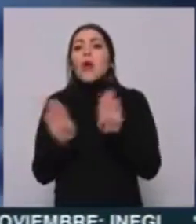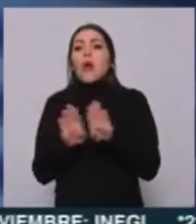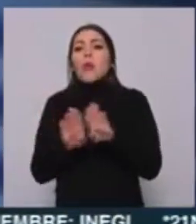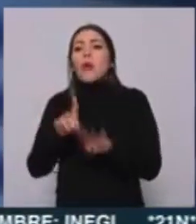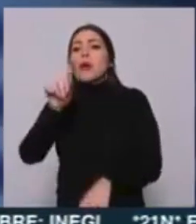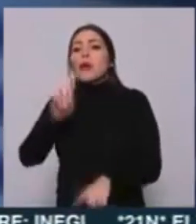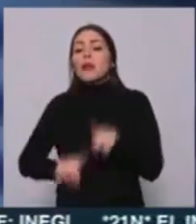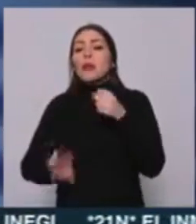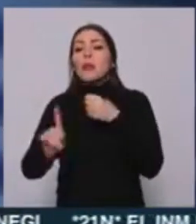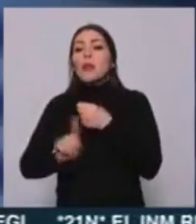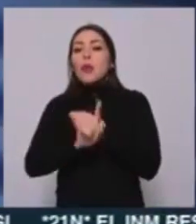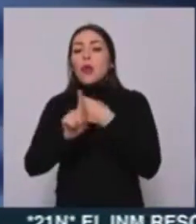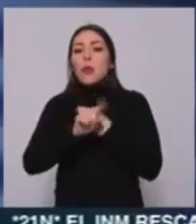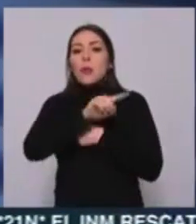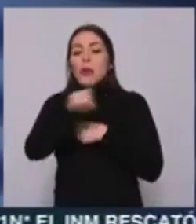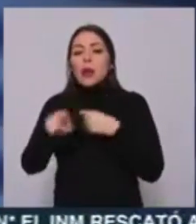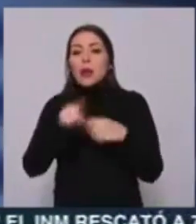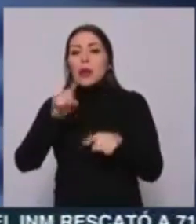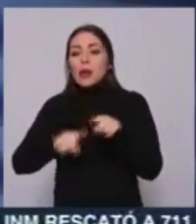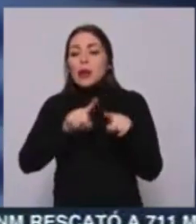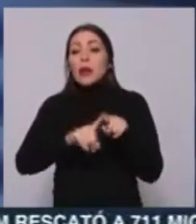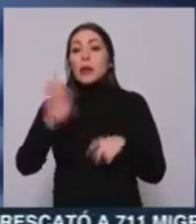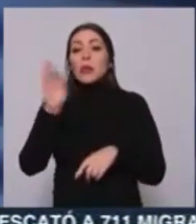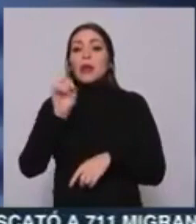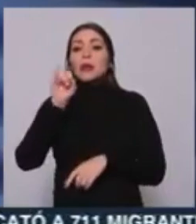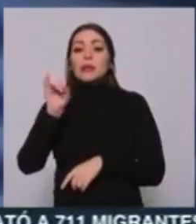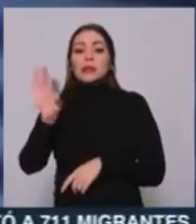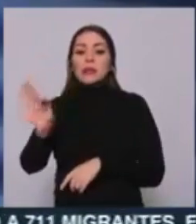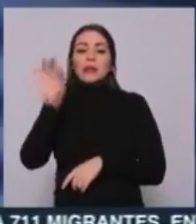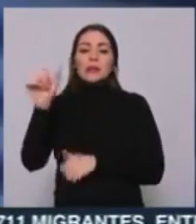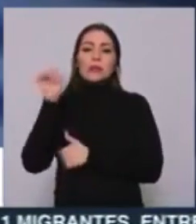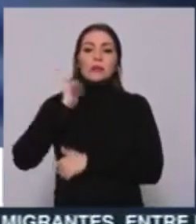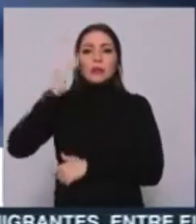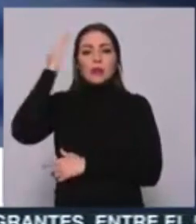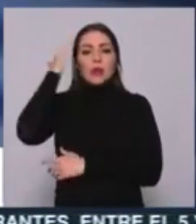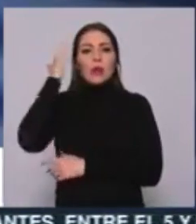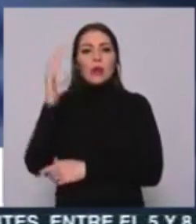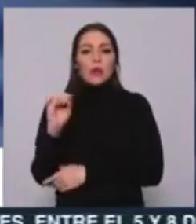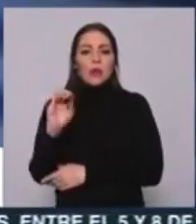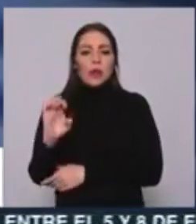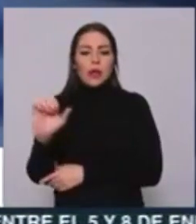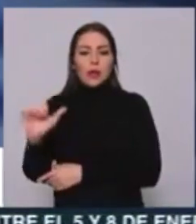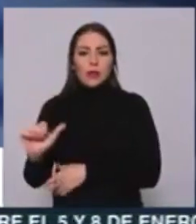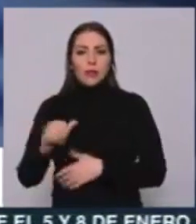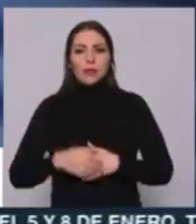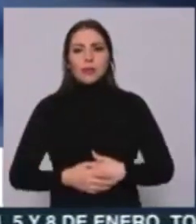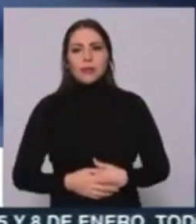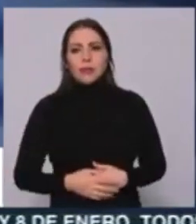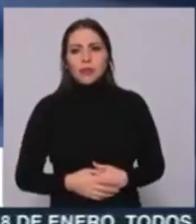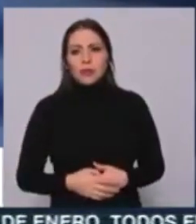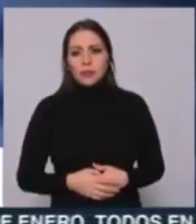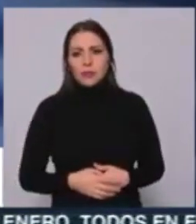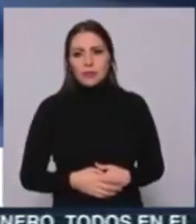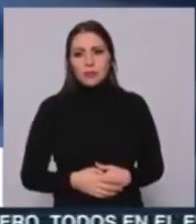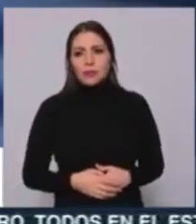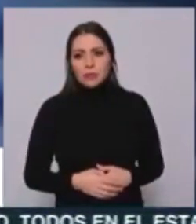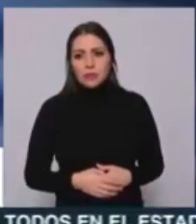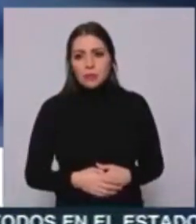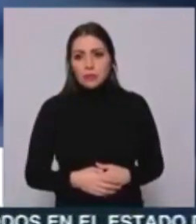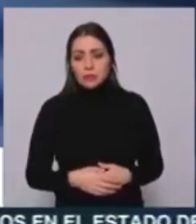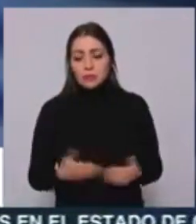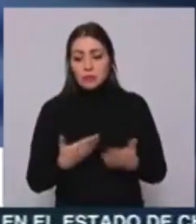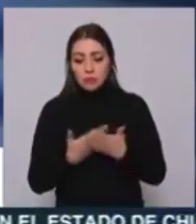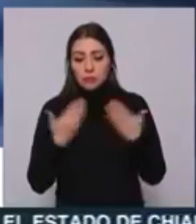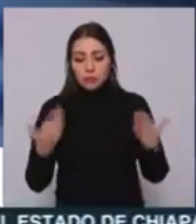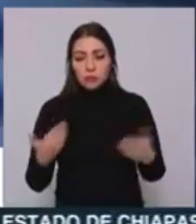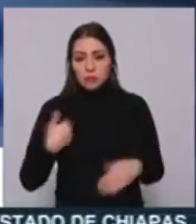de la OEA? Yo creo que es evidente que vivimos un momento de gran polarización en el hemisferio,